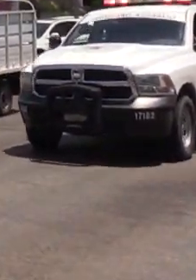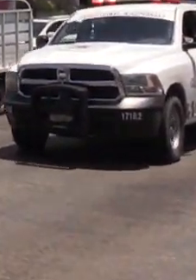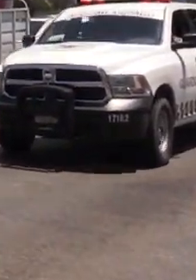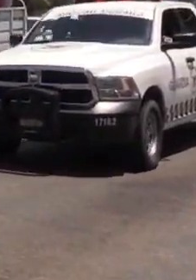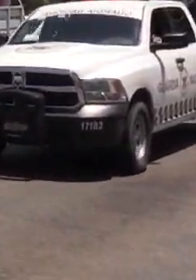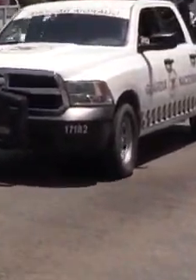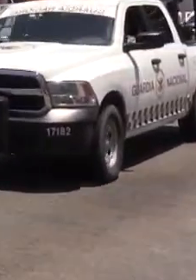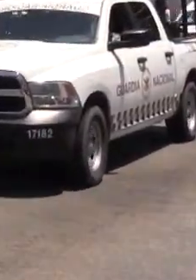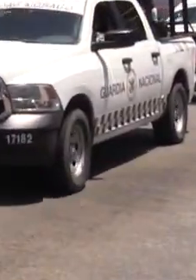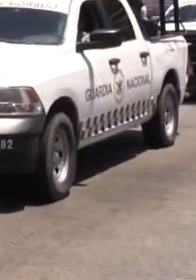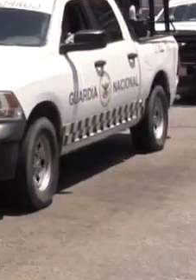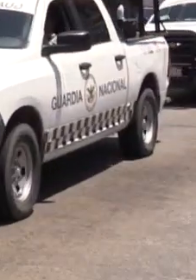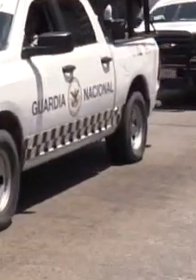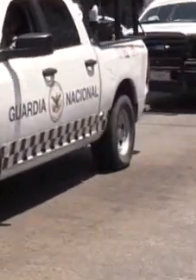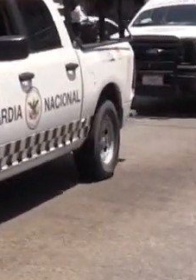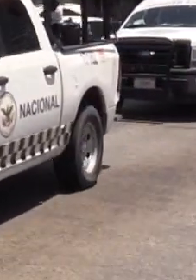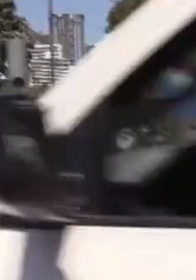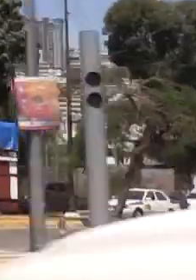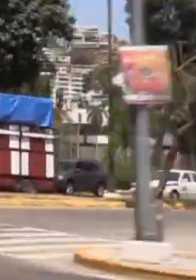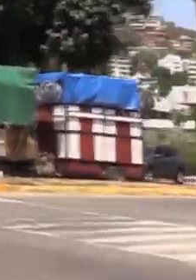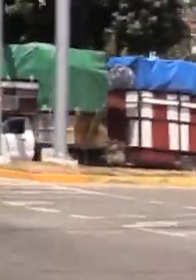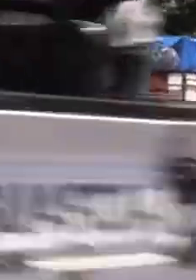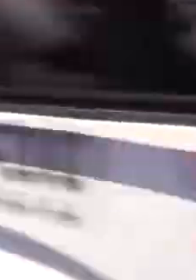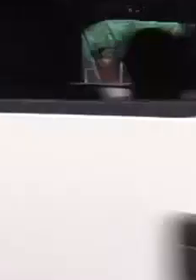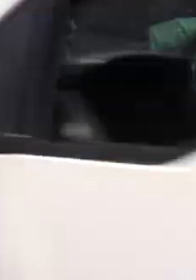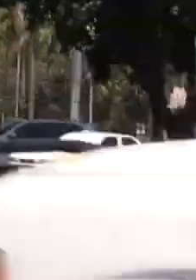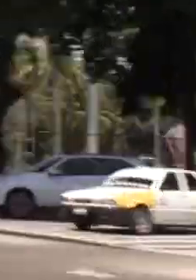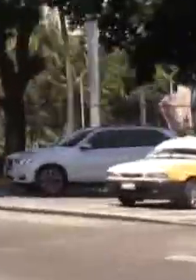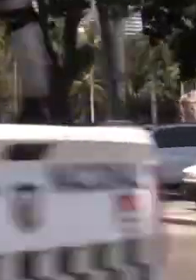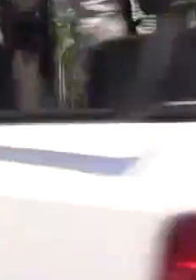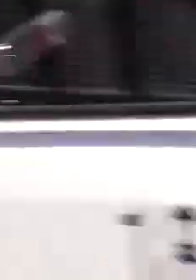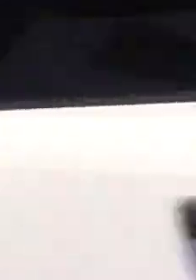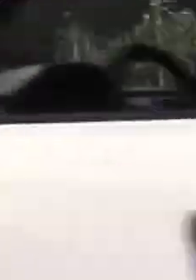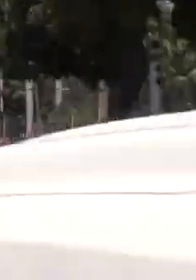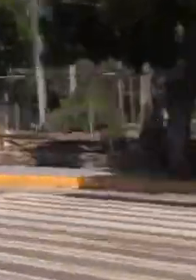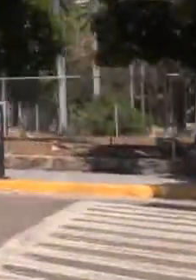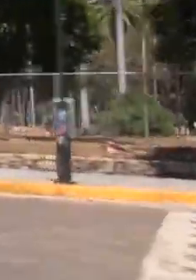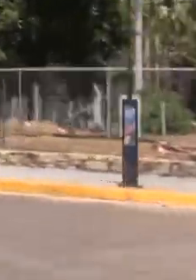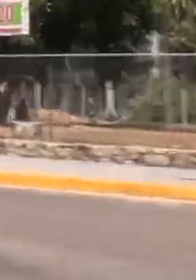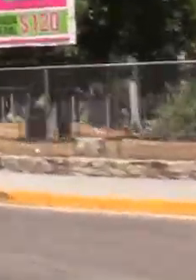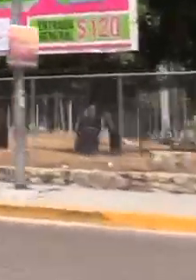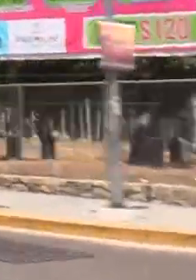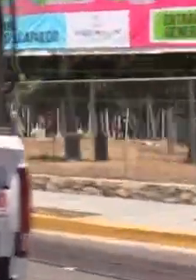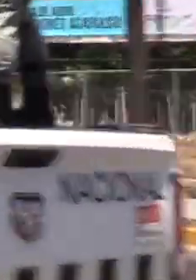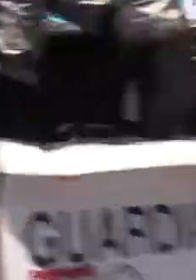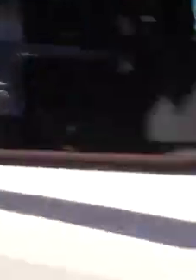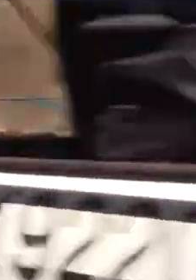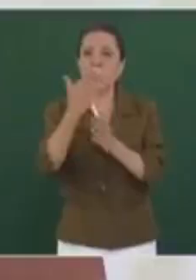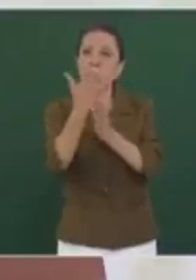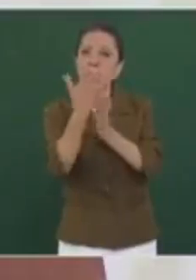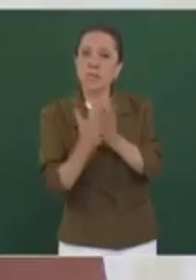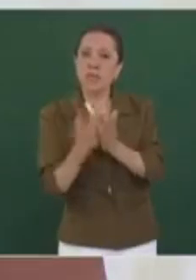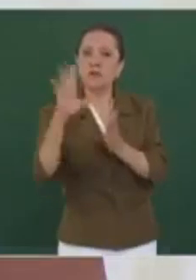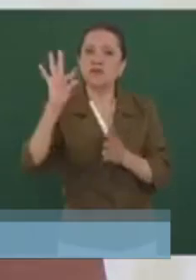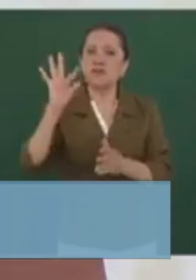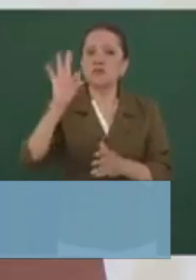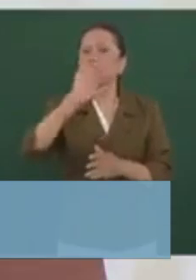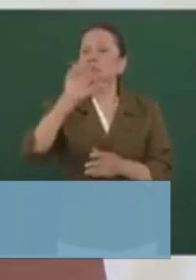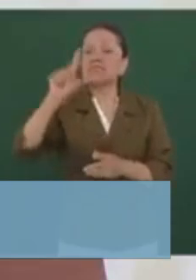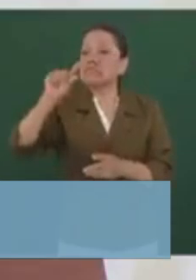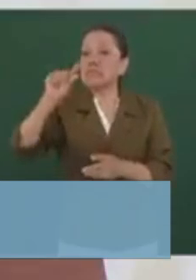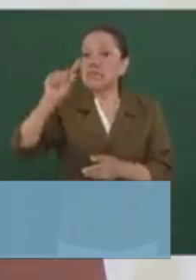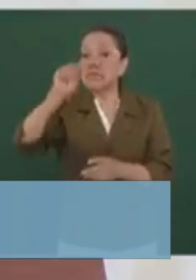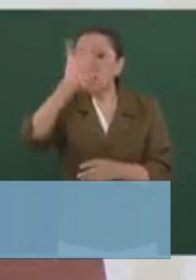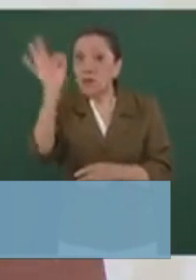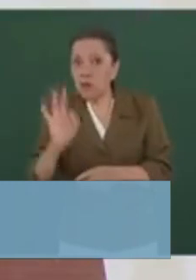dolosos, secuestros y feminicidios, esos últimos en un 70%, pero gracias al apoyo del presidente de México. En Guerrero